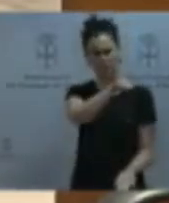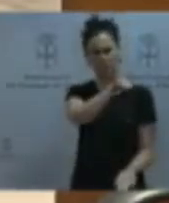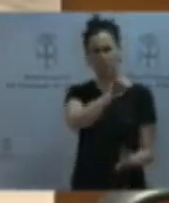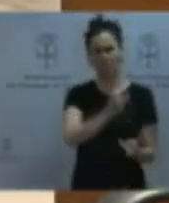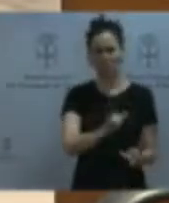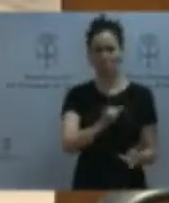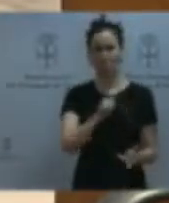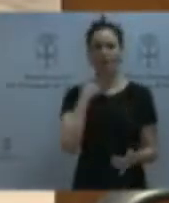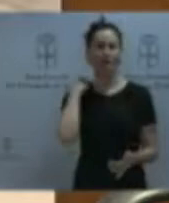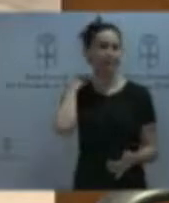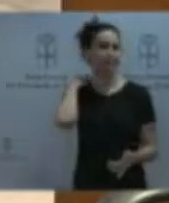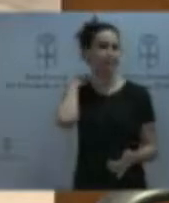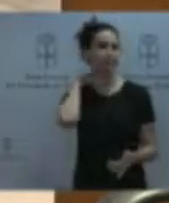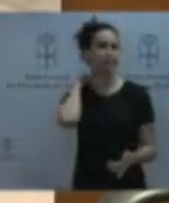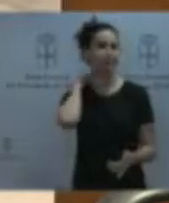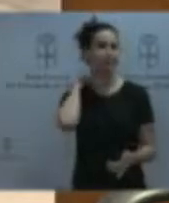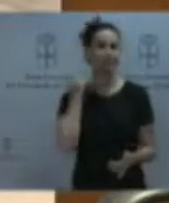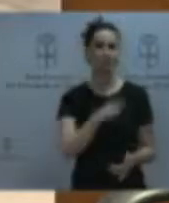efecto, se